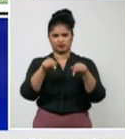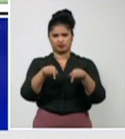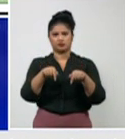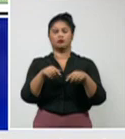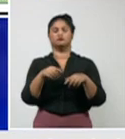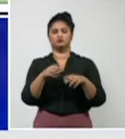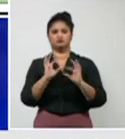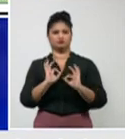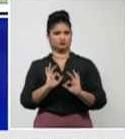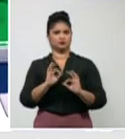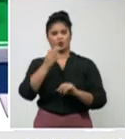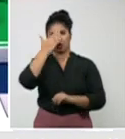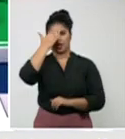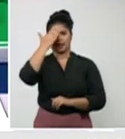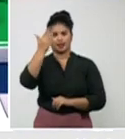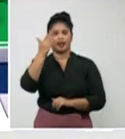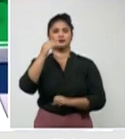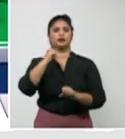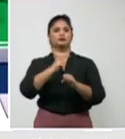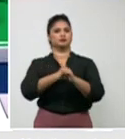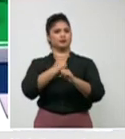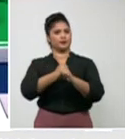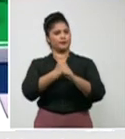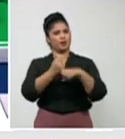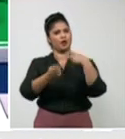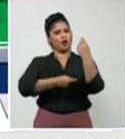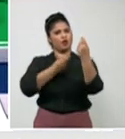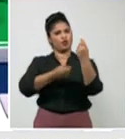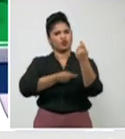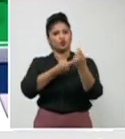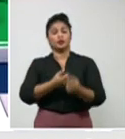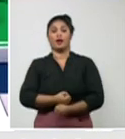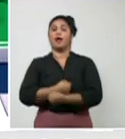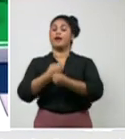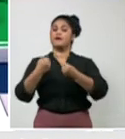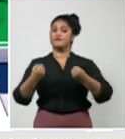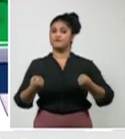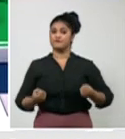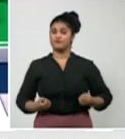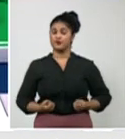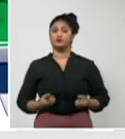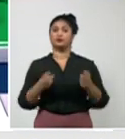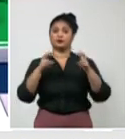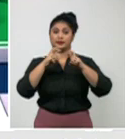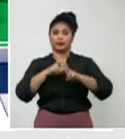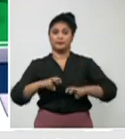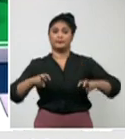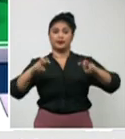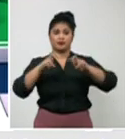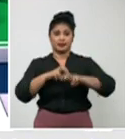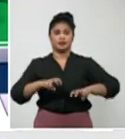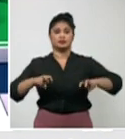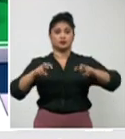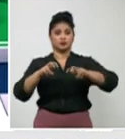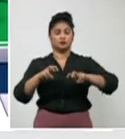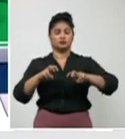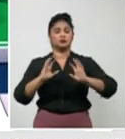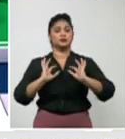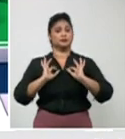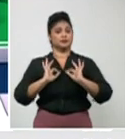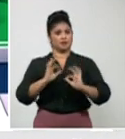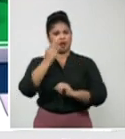gracias al trabajo que vienen realizando, tienen unas tasas inferiores, sin embargo, muy preocupados y